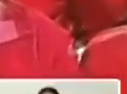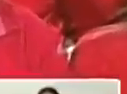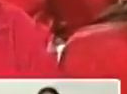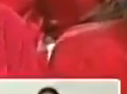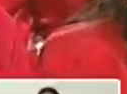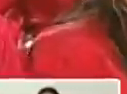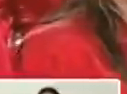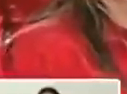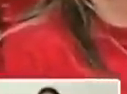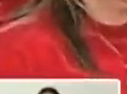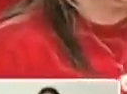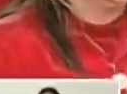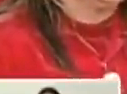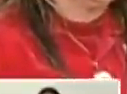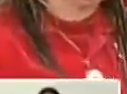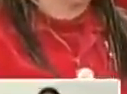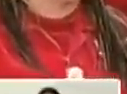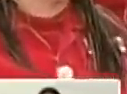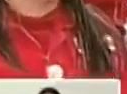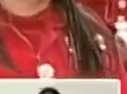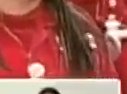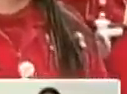Y sé que